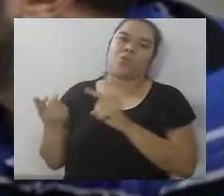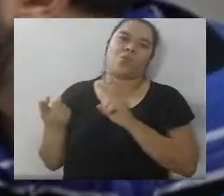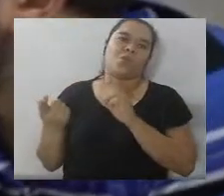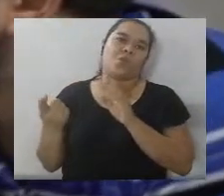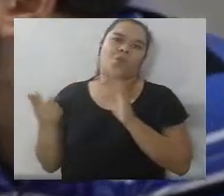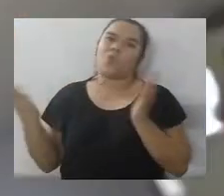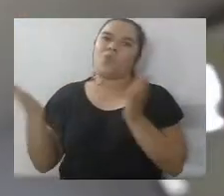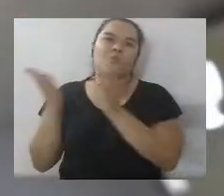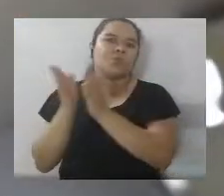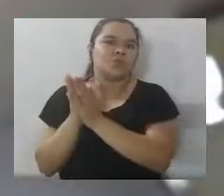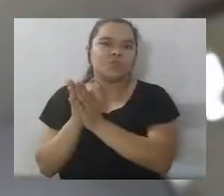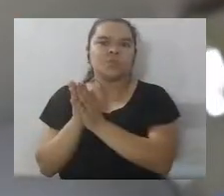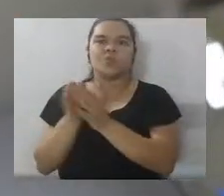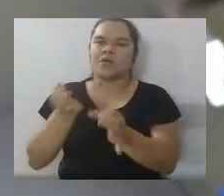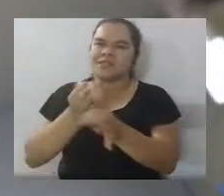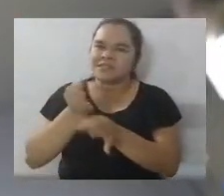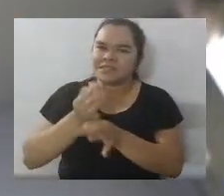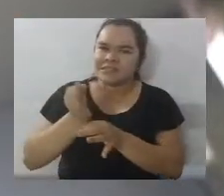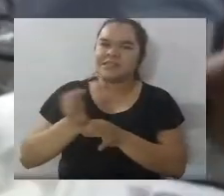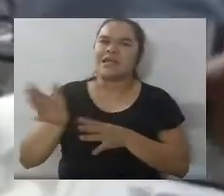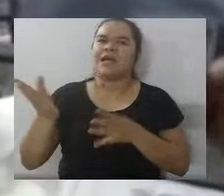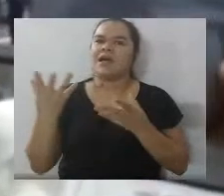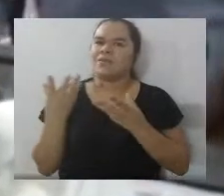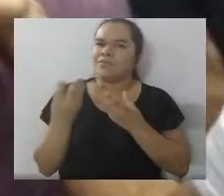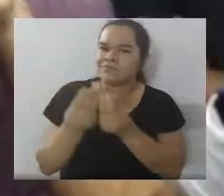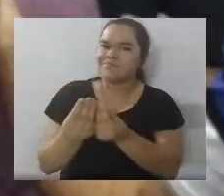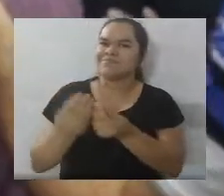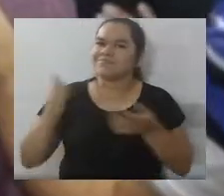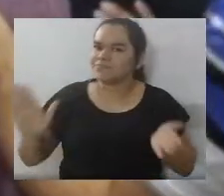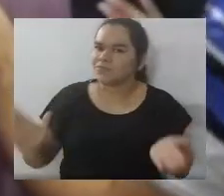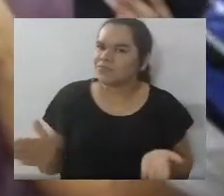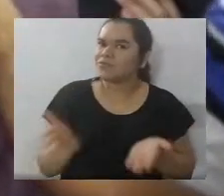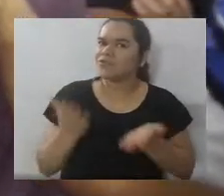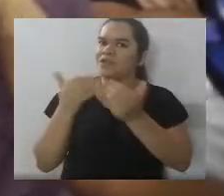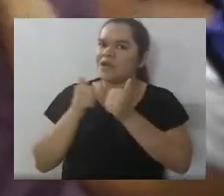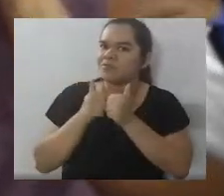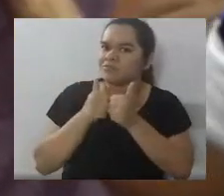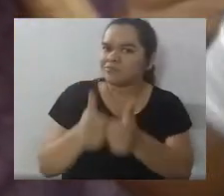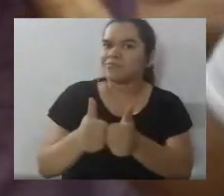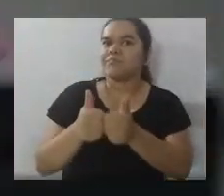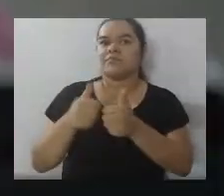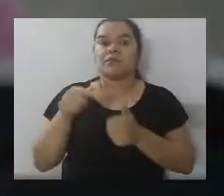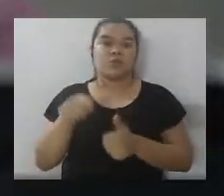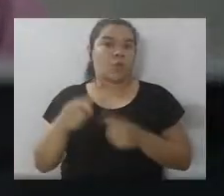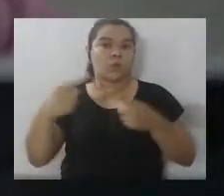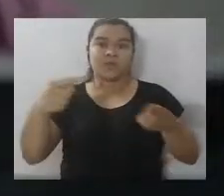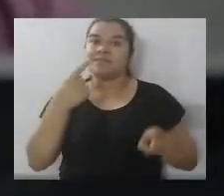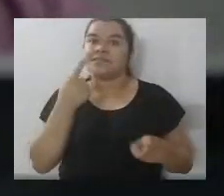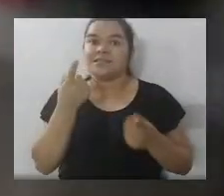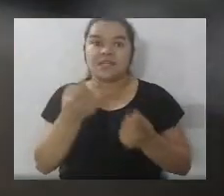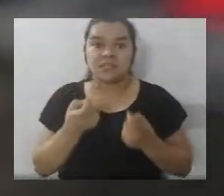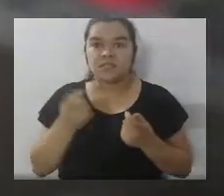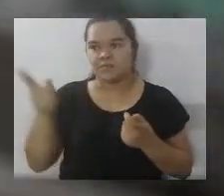acompañándolos, orientándolos, guiándolos, apoyándolos en lo que necesiten. Existen